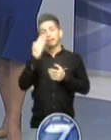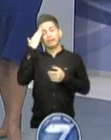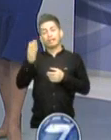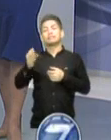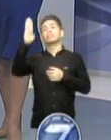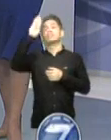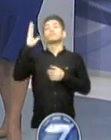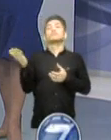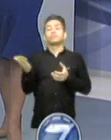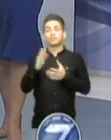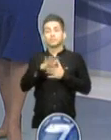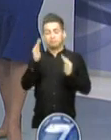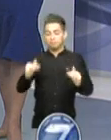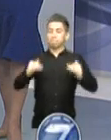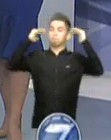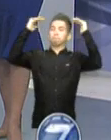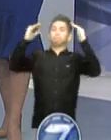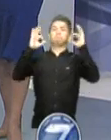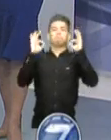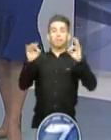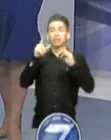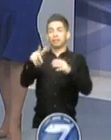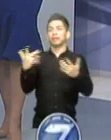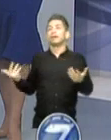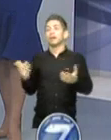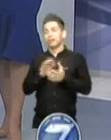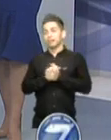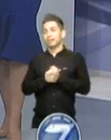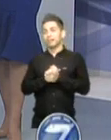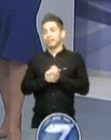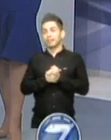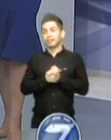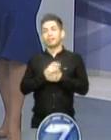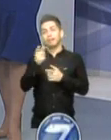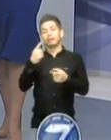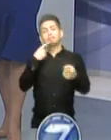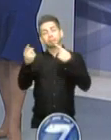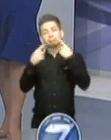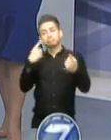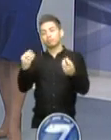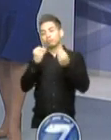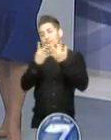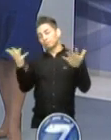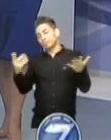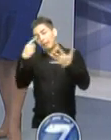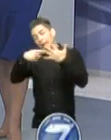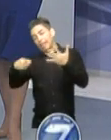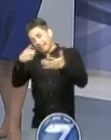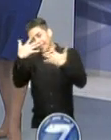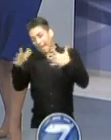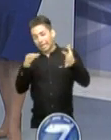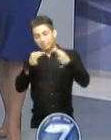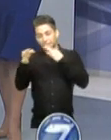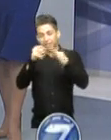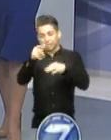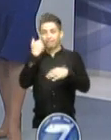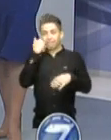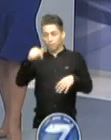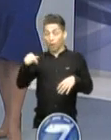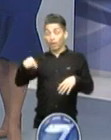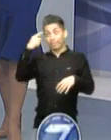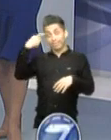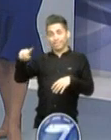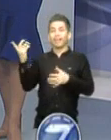en una situación que pues ya se ha contado en varios episodios verdad pero que hoy es el día de gracias